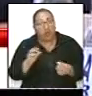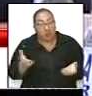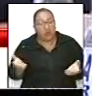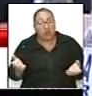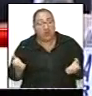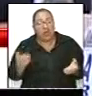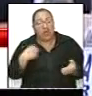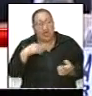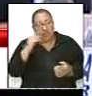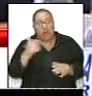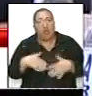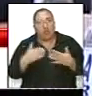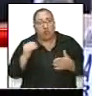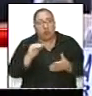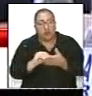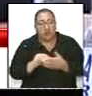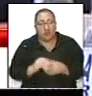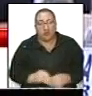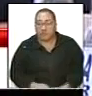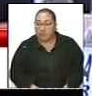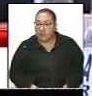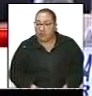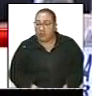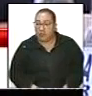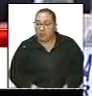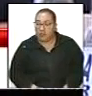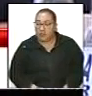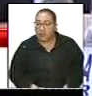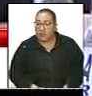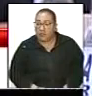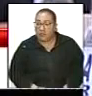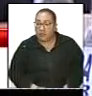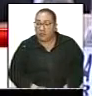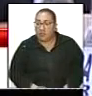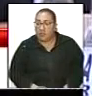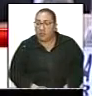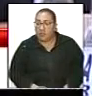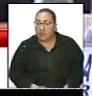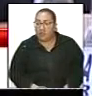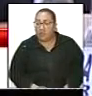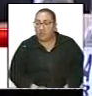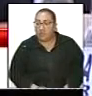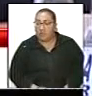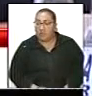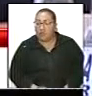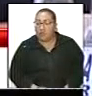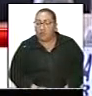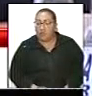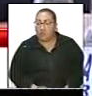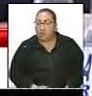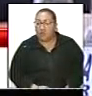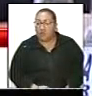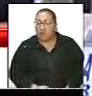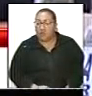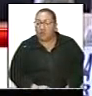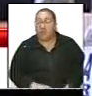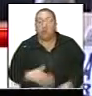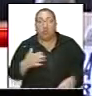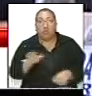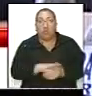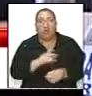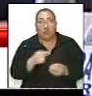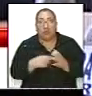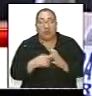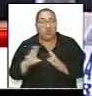que creo yo que, en base a la SUNEDU, debería estar en la obligación de poder generar y cubrir esos vacíos. Eso es uno.